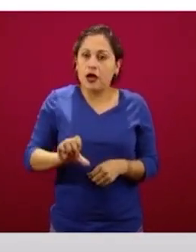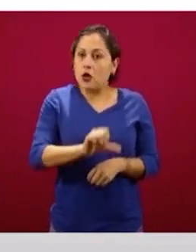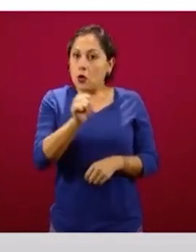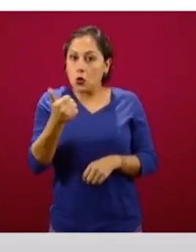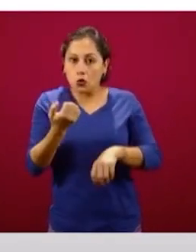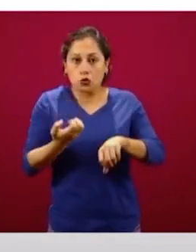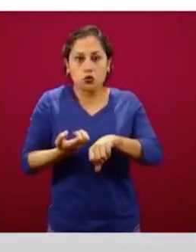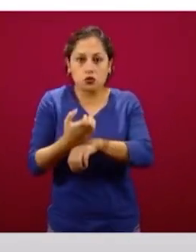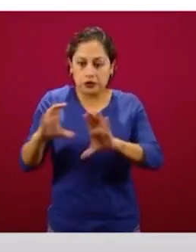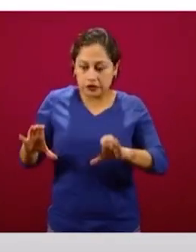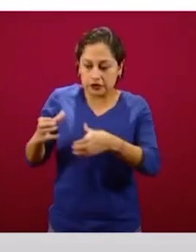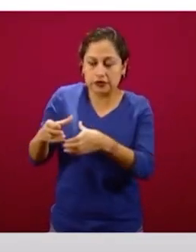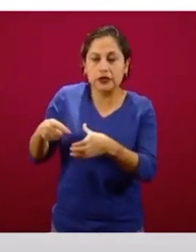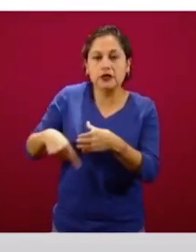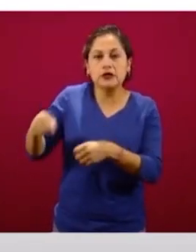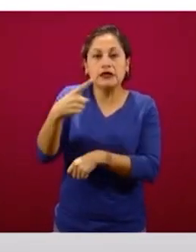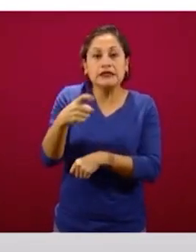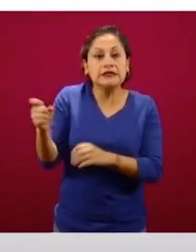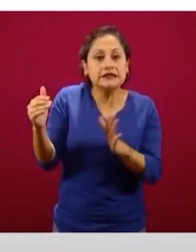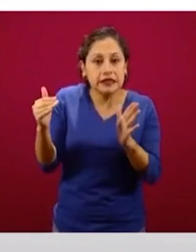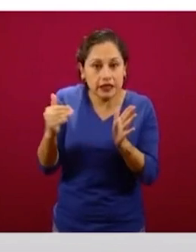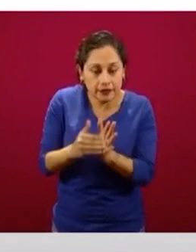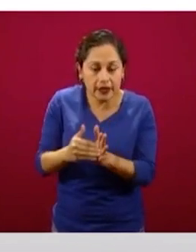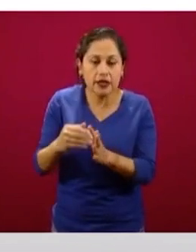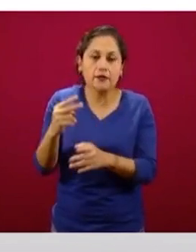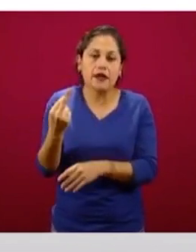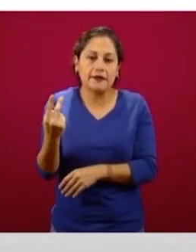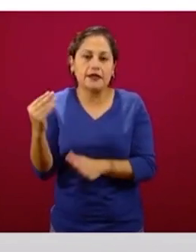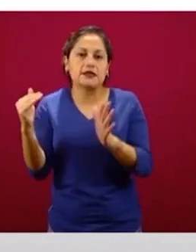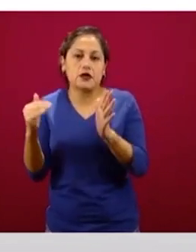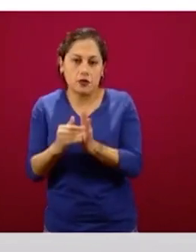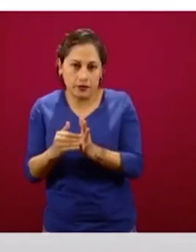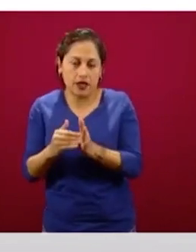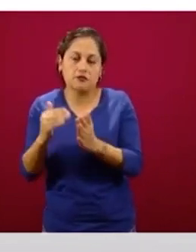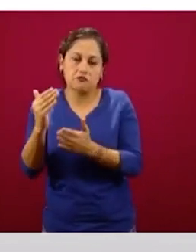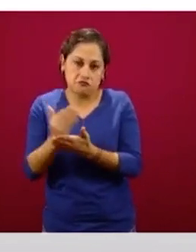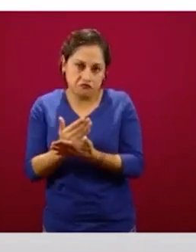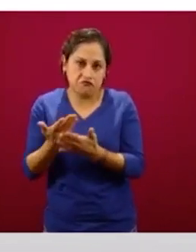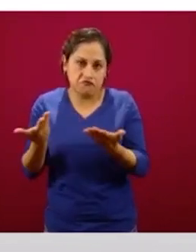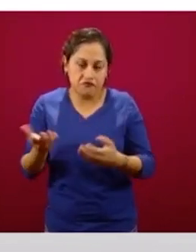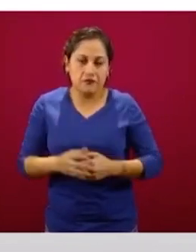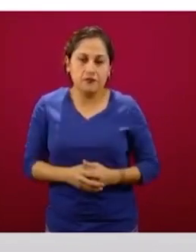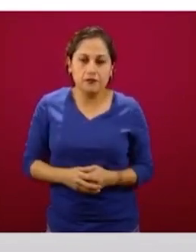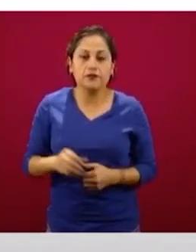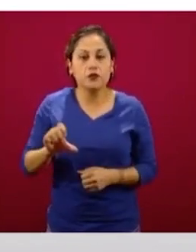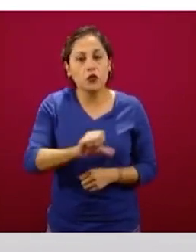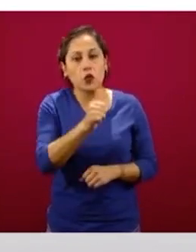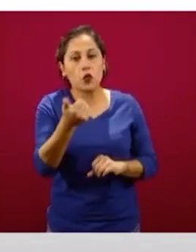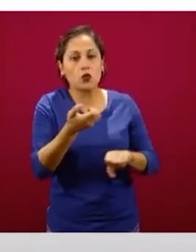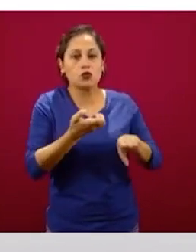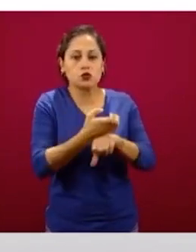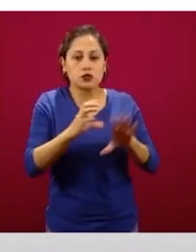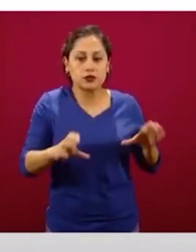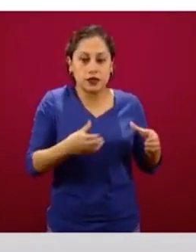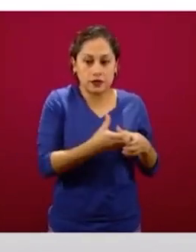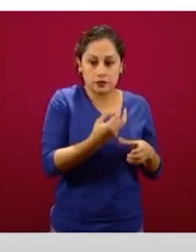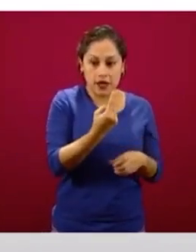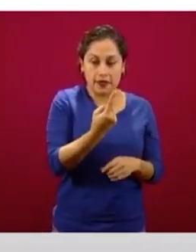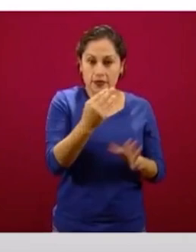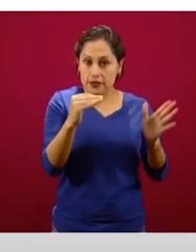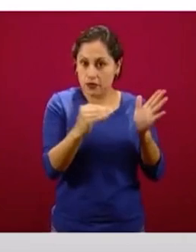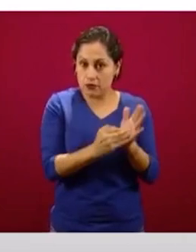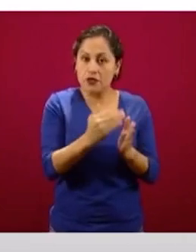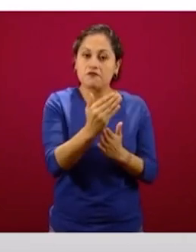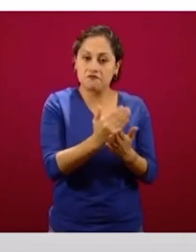menos de 100 mil a 25 mil y un tercer conjunto de estado menos de 25.000 que son